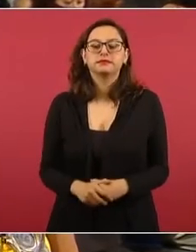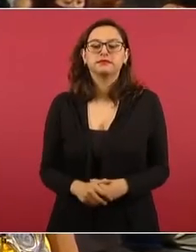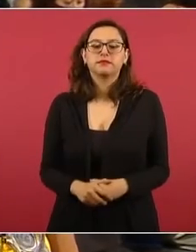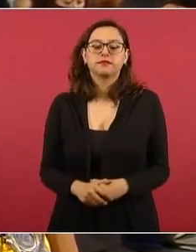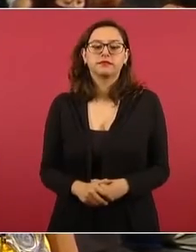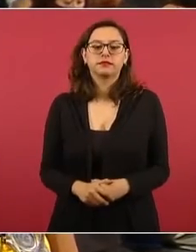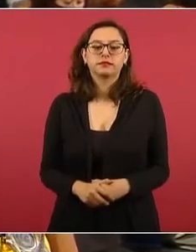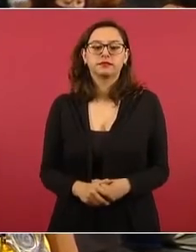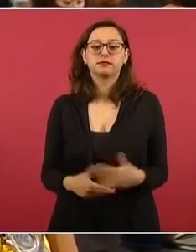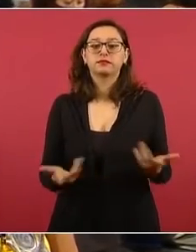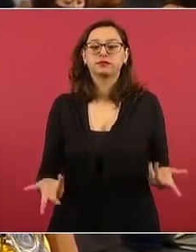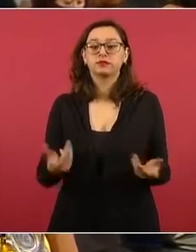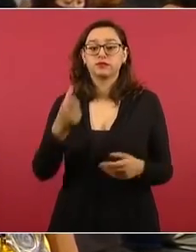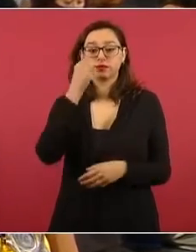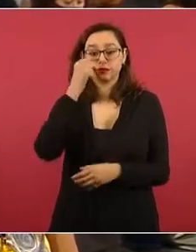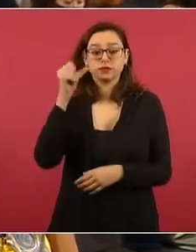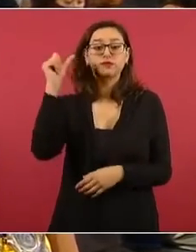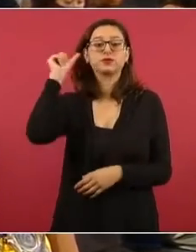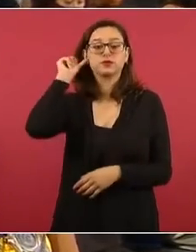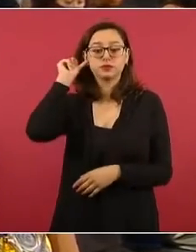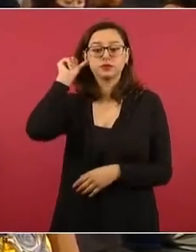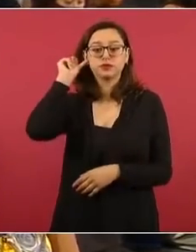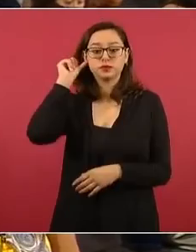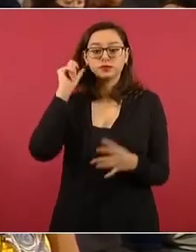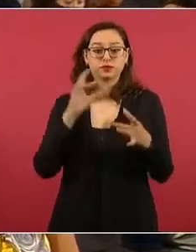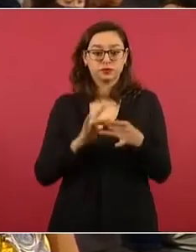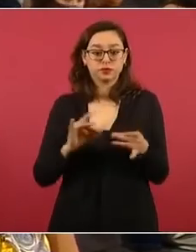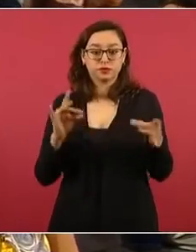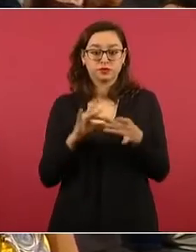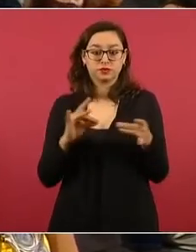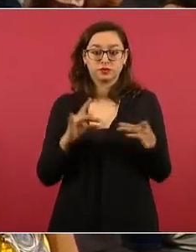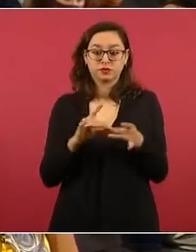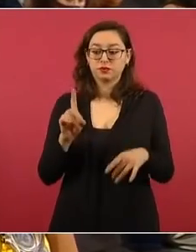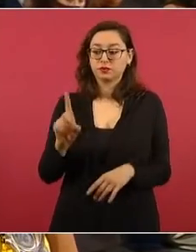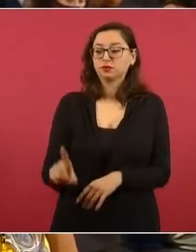Ayer usted hizo mención que el proceso electoral del